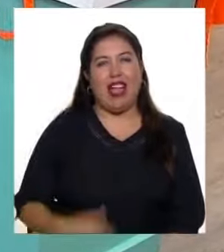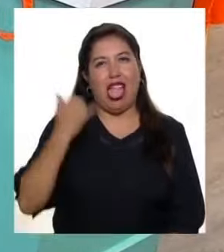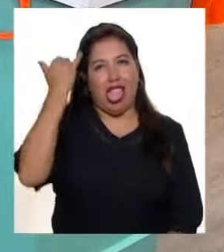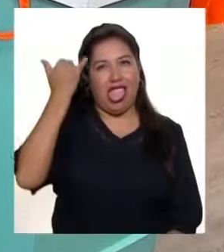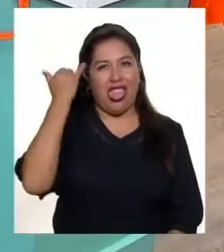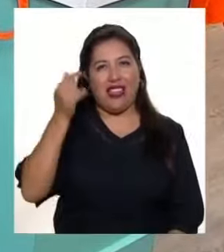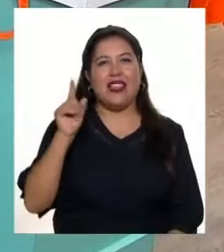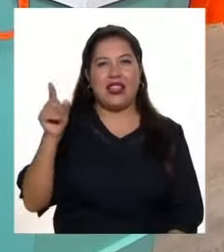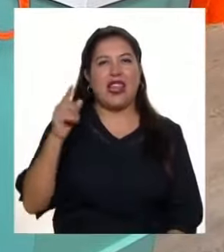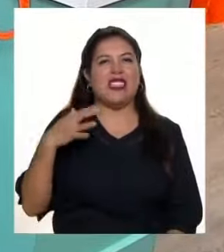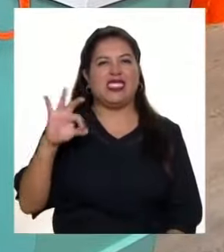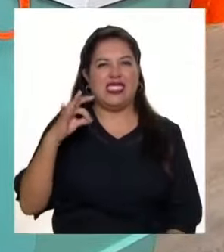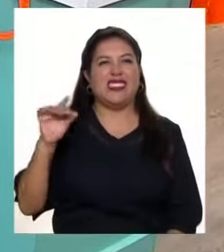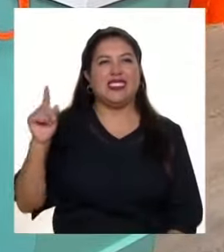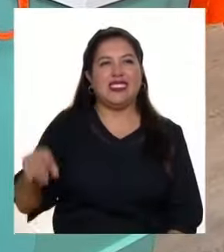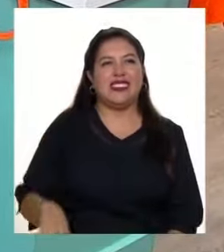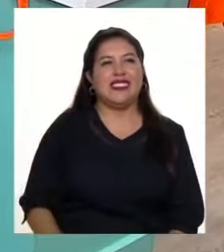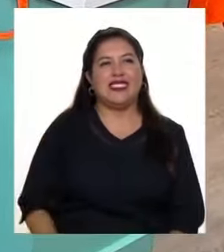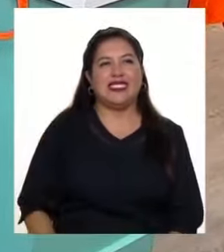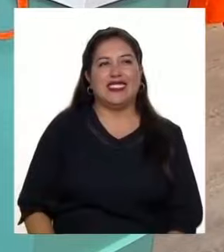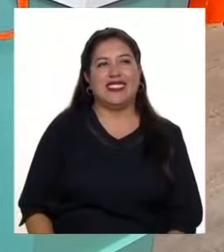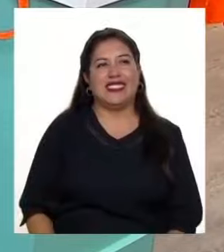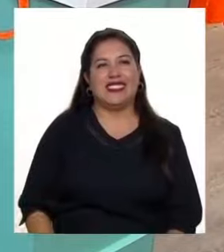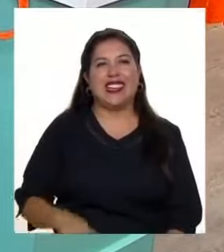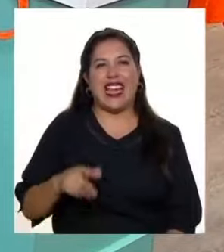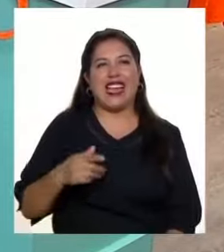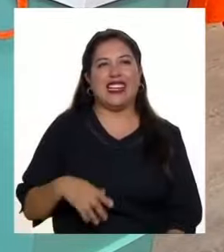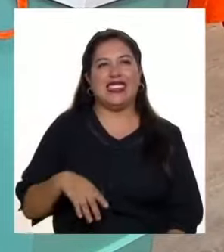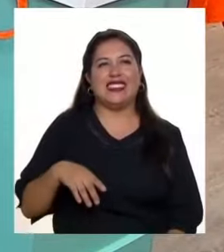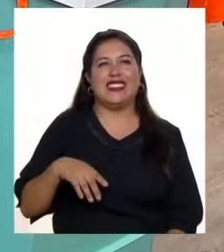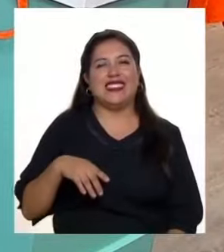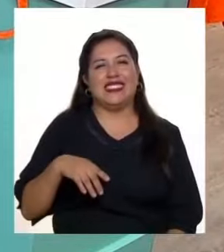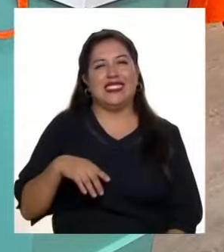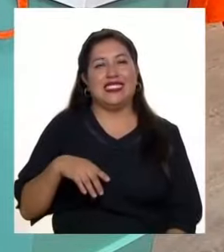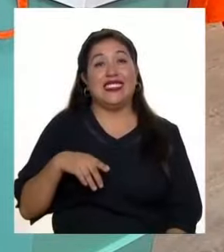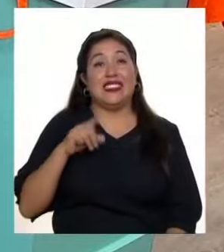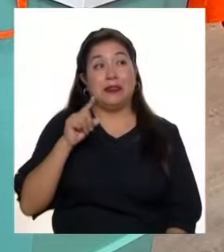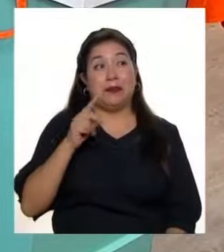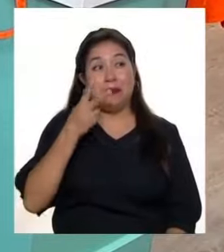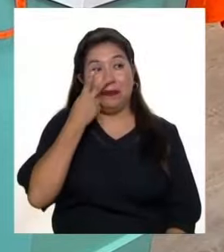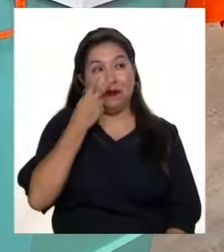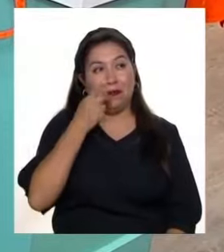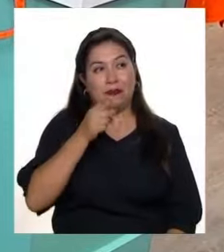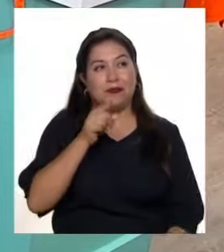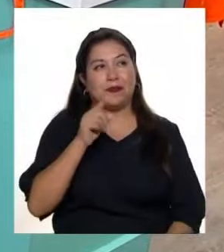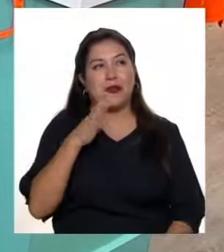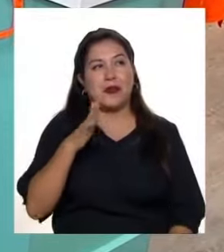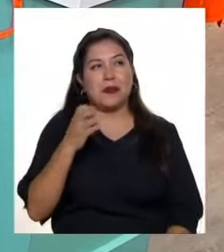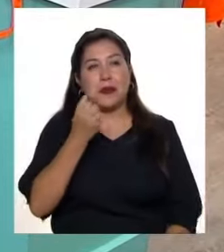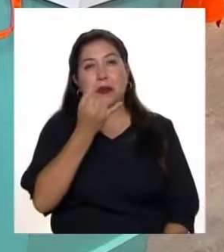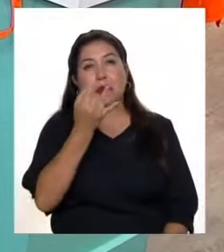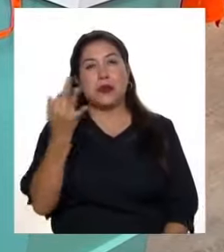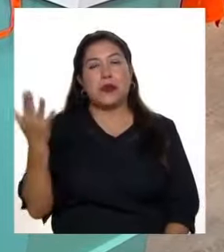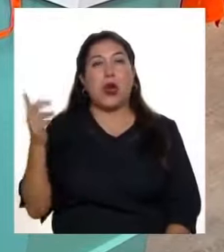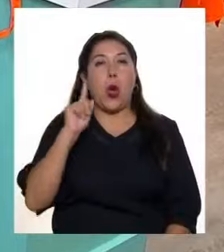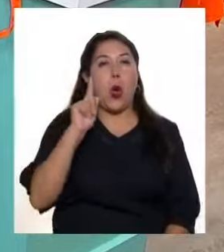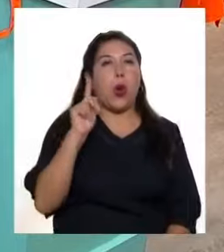un poquito picantes las alitas nada más. O sea, pero con amor. Mira, más o menos eran 10 alitas para un kilo de ají. Así